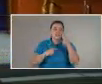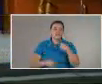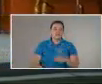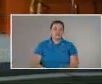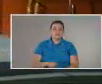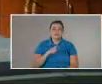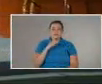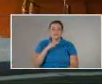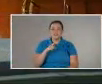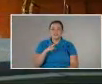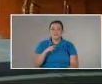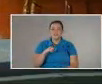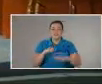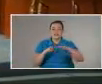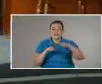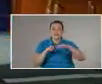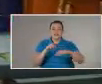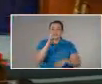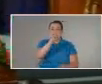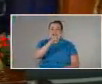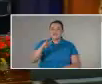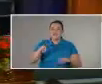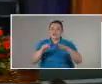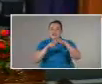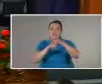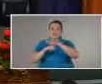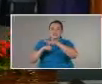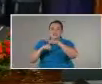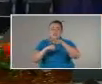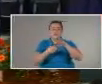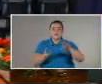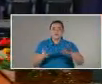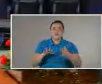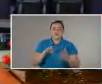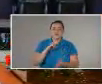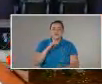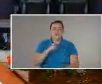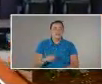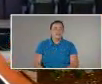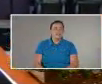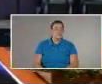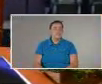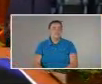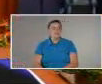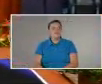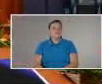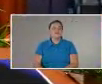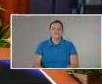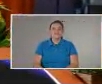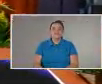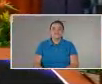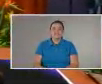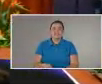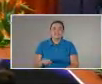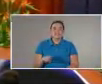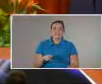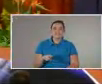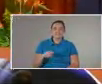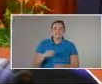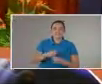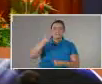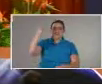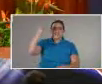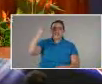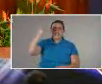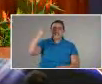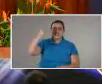el valle de sombra de muerte, dice el Salmo 23. Pero sepamos que su vara y su callado nos infunden